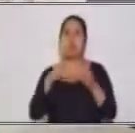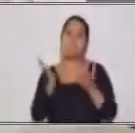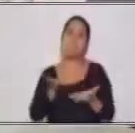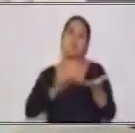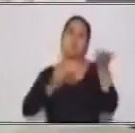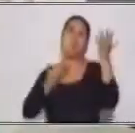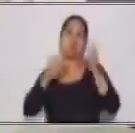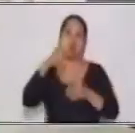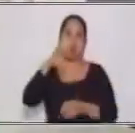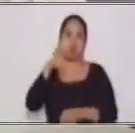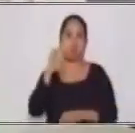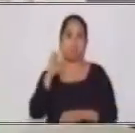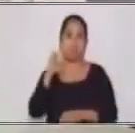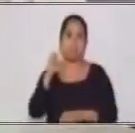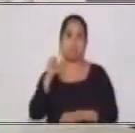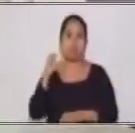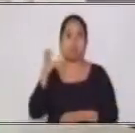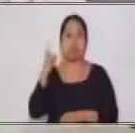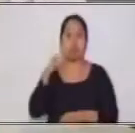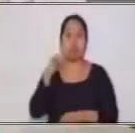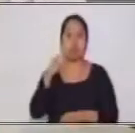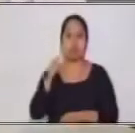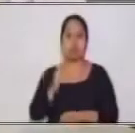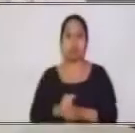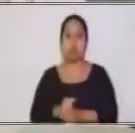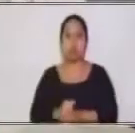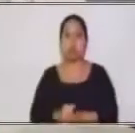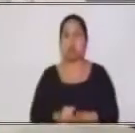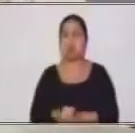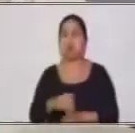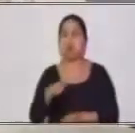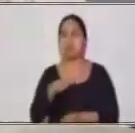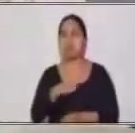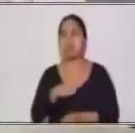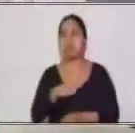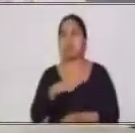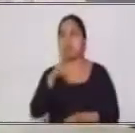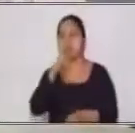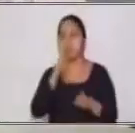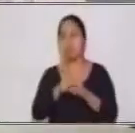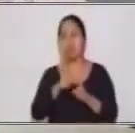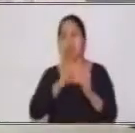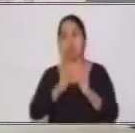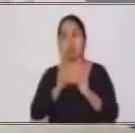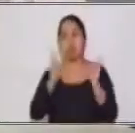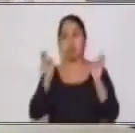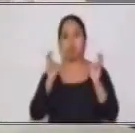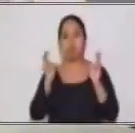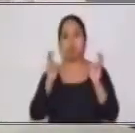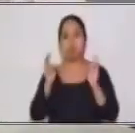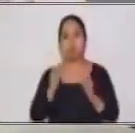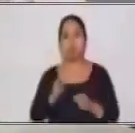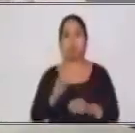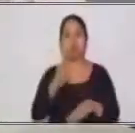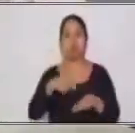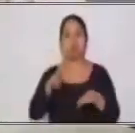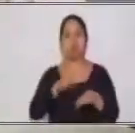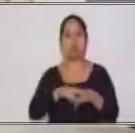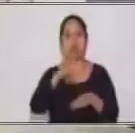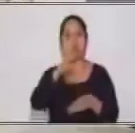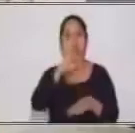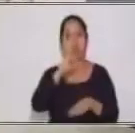más a eso. Tenemos también que surge el criollismo y también surge el naturalismo. Dentro de los autores tenemos